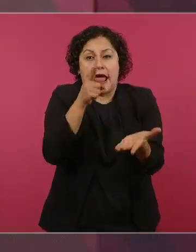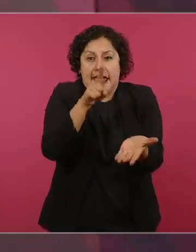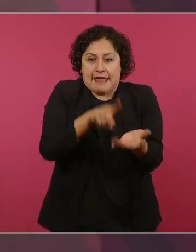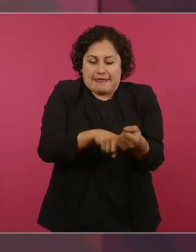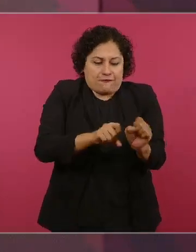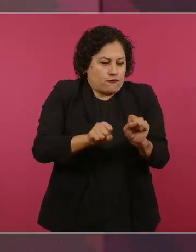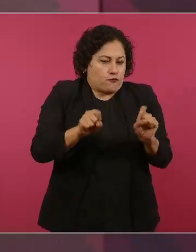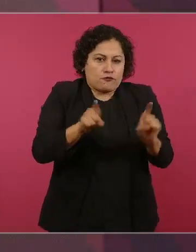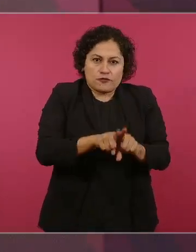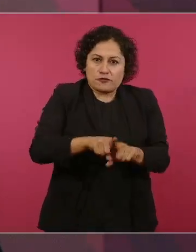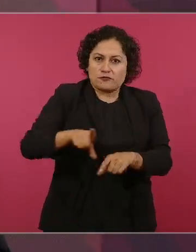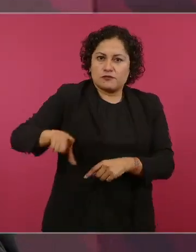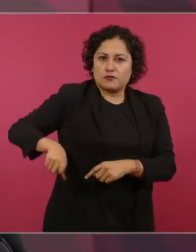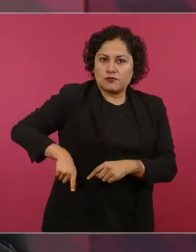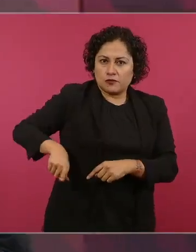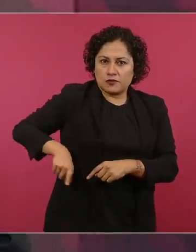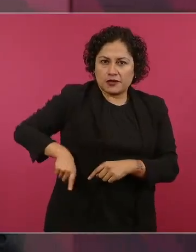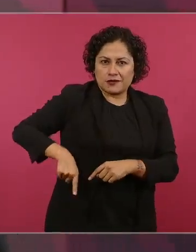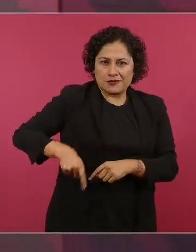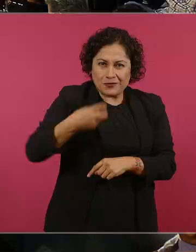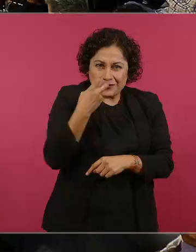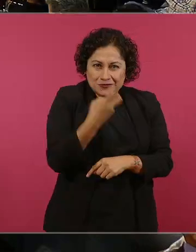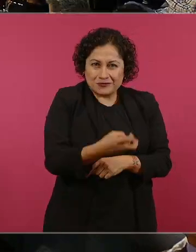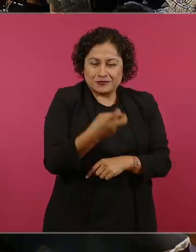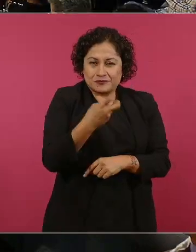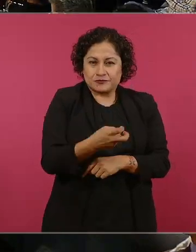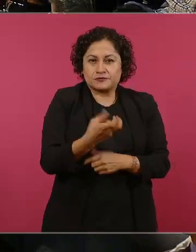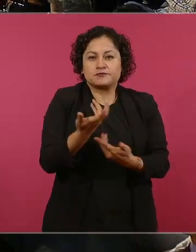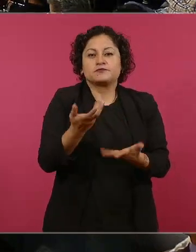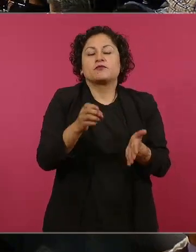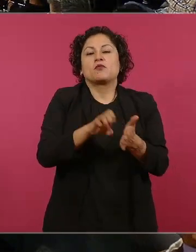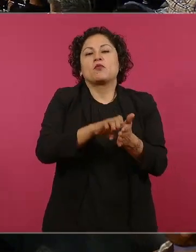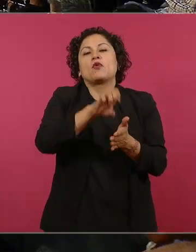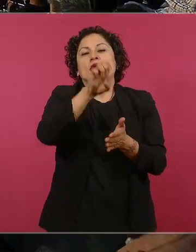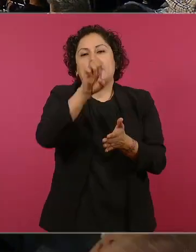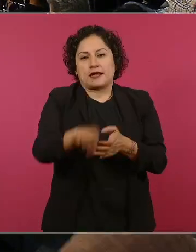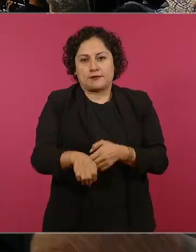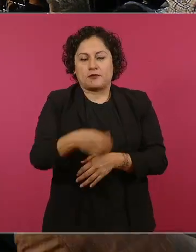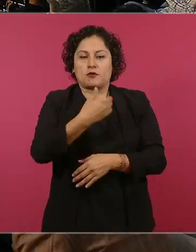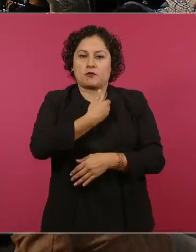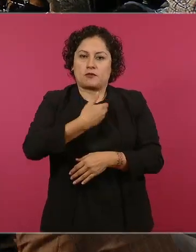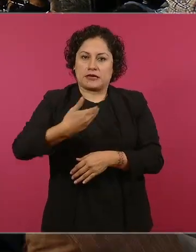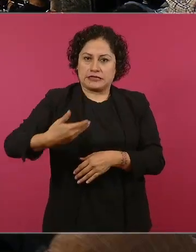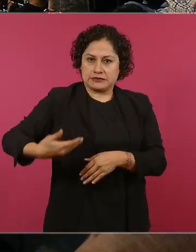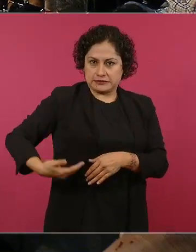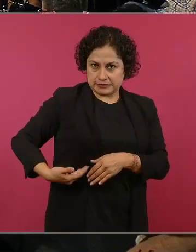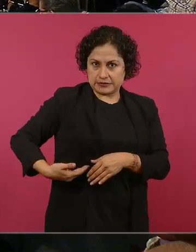Una cosa es lo que opina la Casa Blanca,